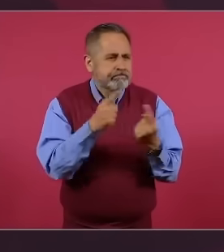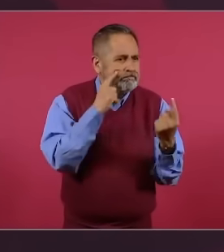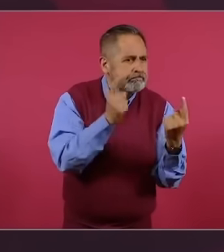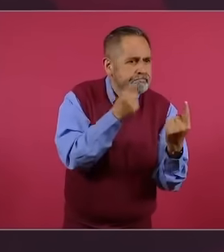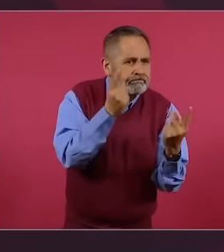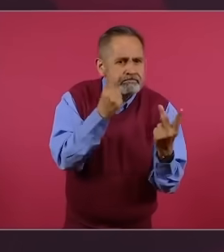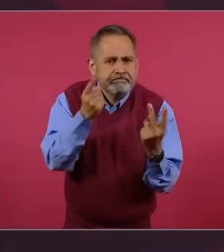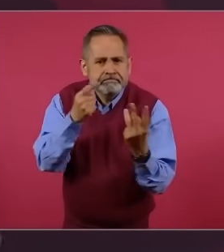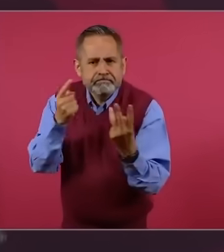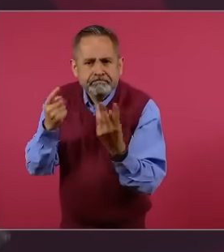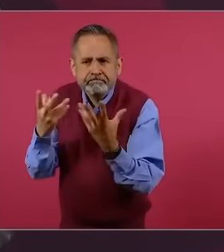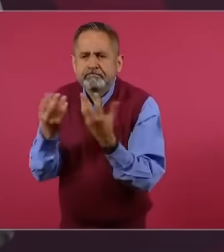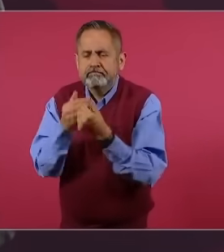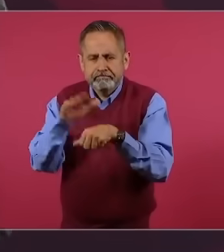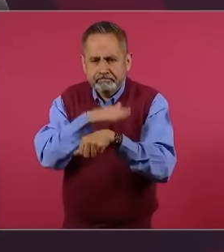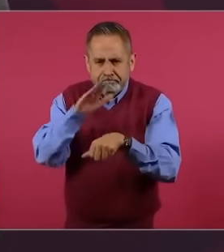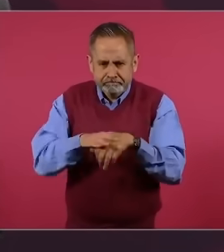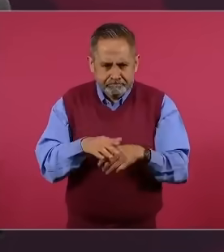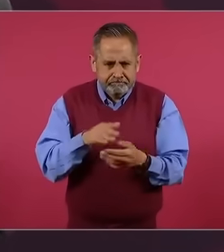y vino